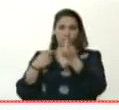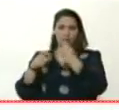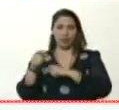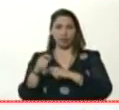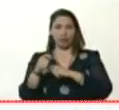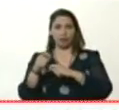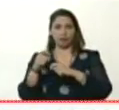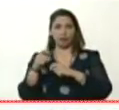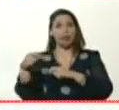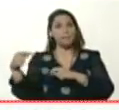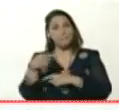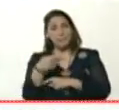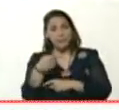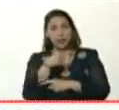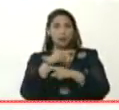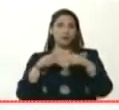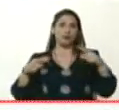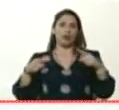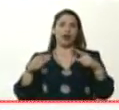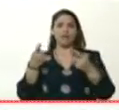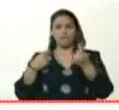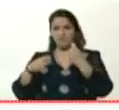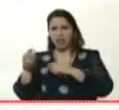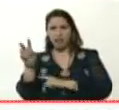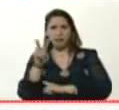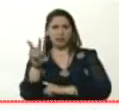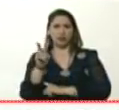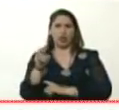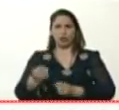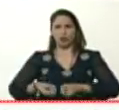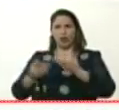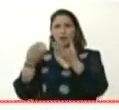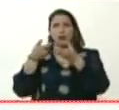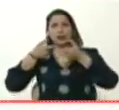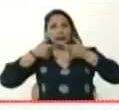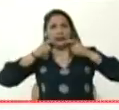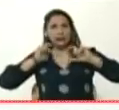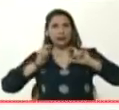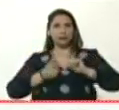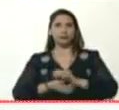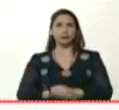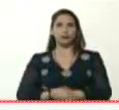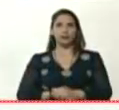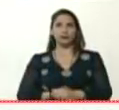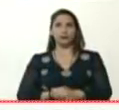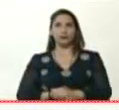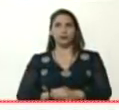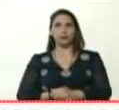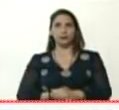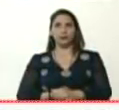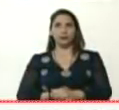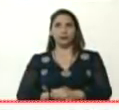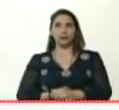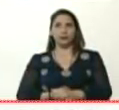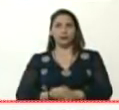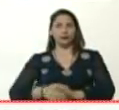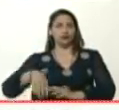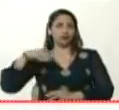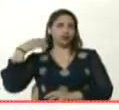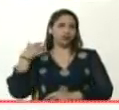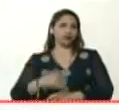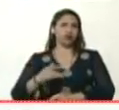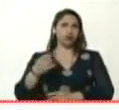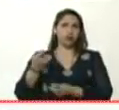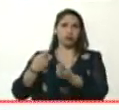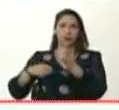Menos de la mitad. Que se la vende a los venezolanos que le damos el maíz. El doble de lo que lo vende en Colombia, que tiene que